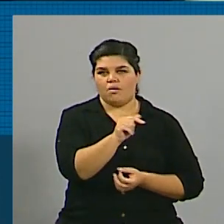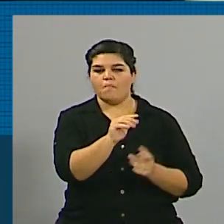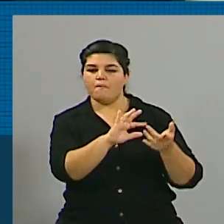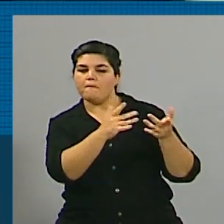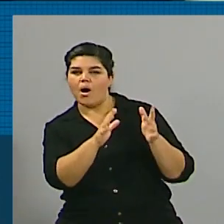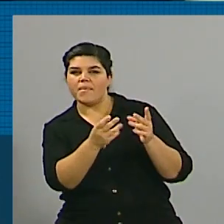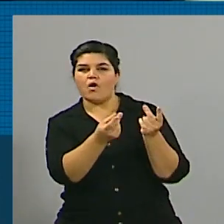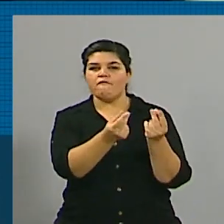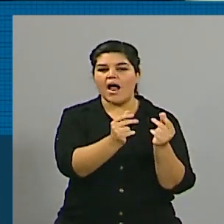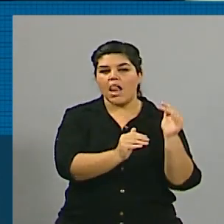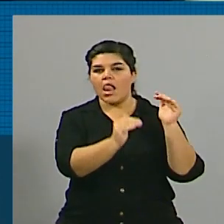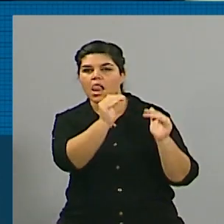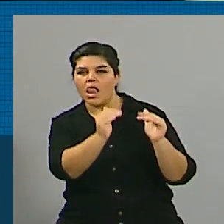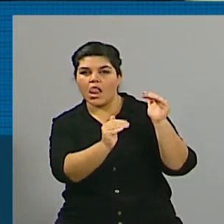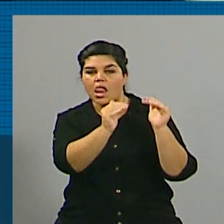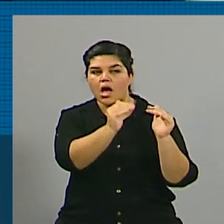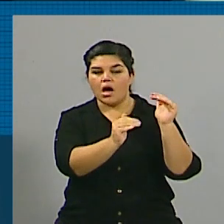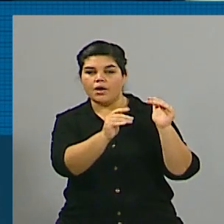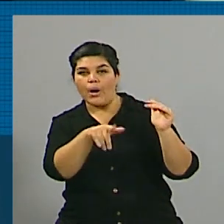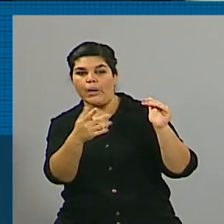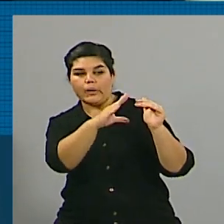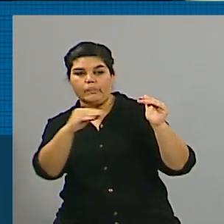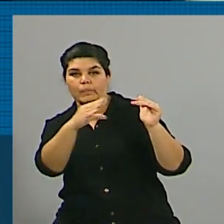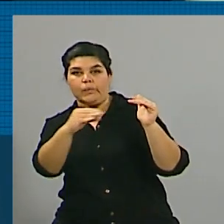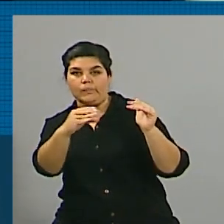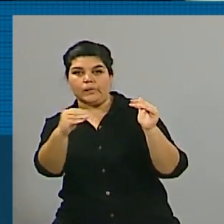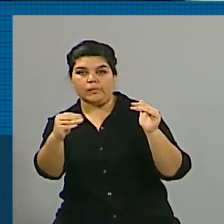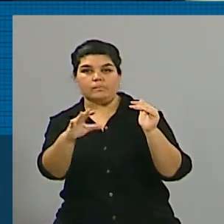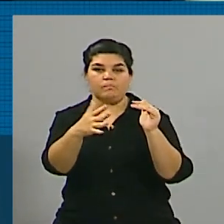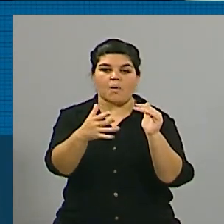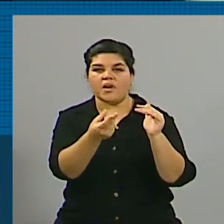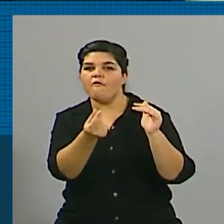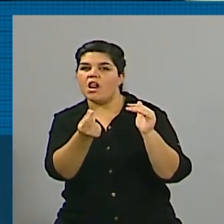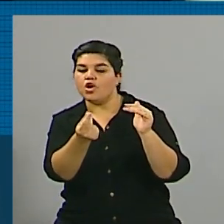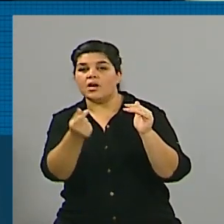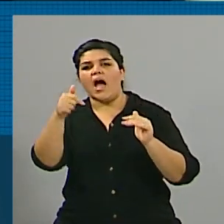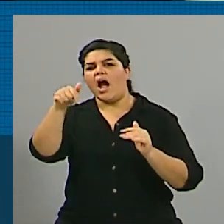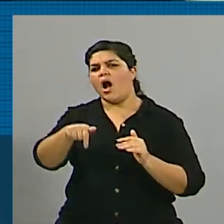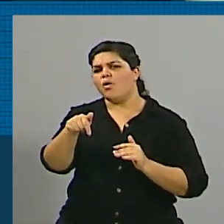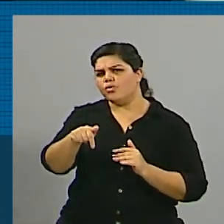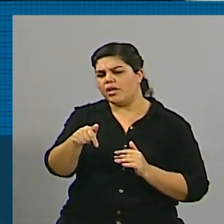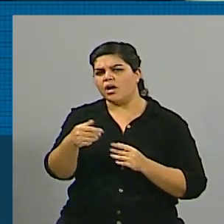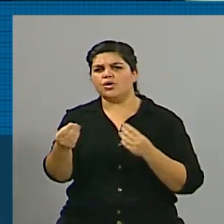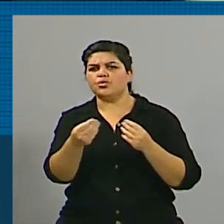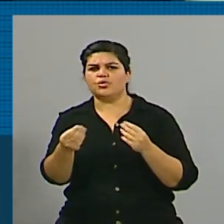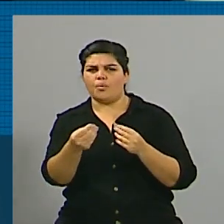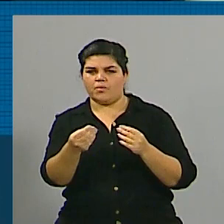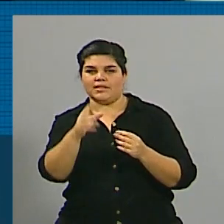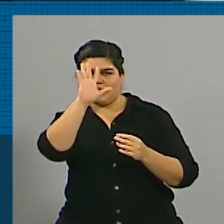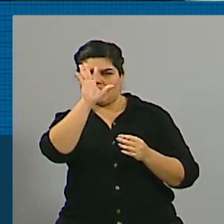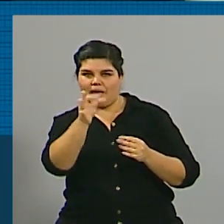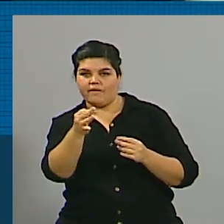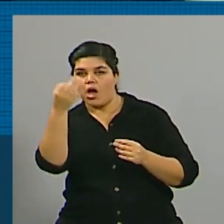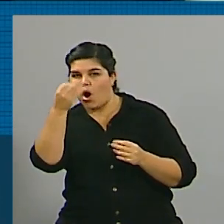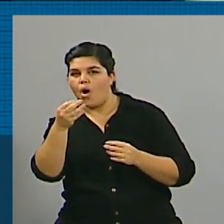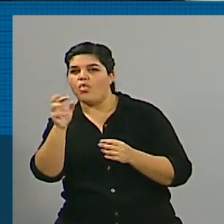precios que hoy debemos pagar por distintos productos en nuestro país. ¿Cuál deberías, teniendo en cuenta esa diferencia, que sea esa brecha entre el